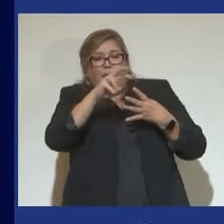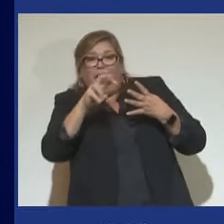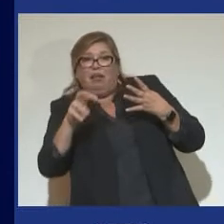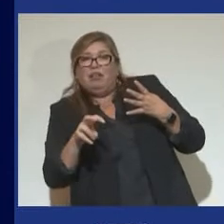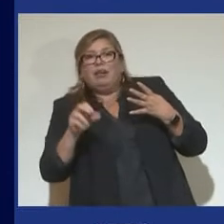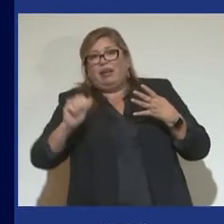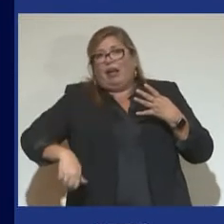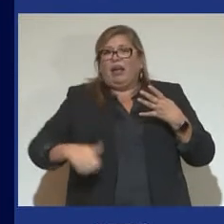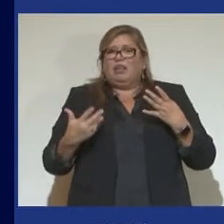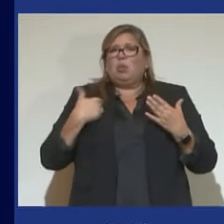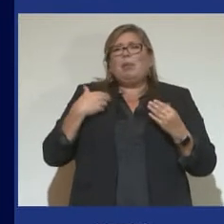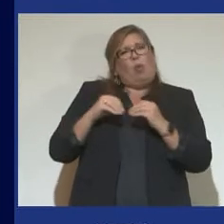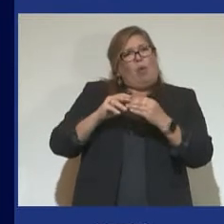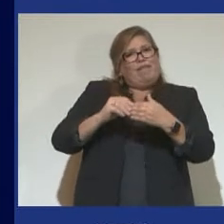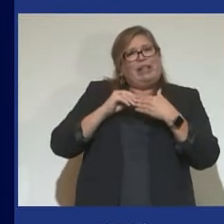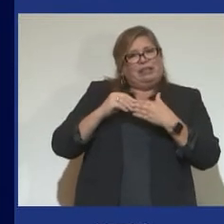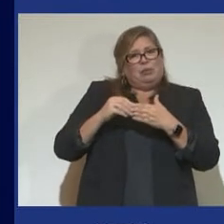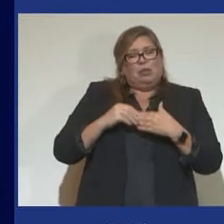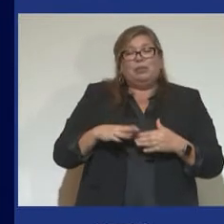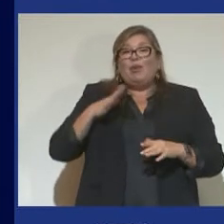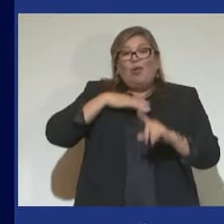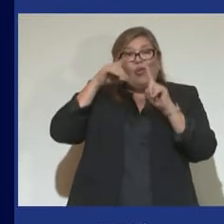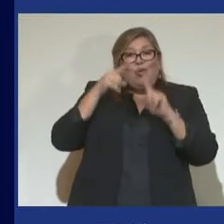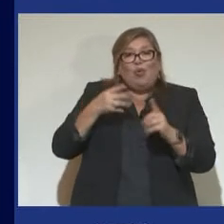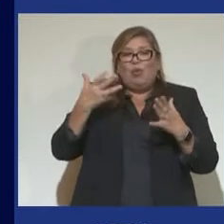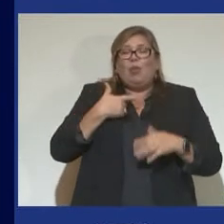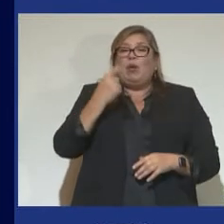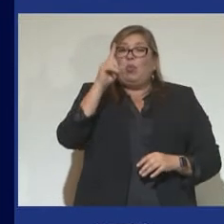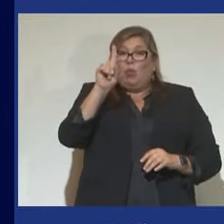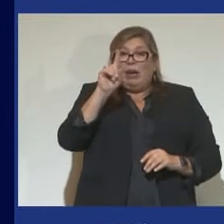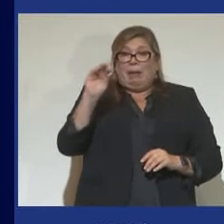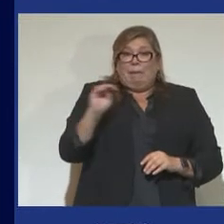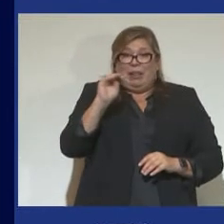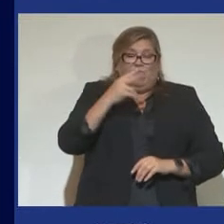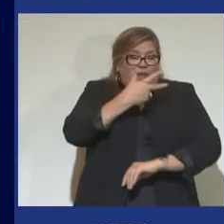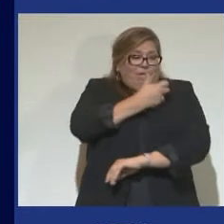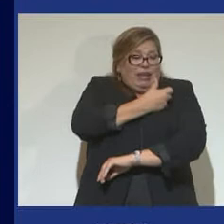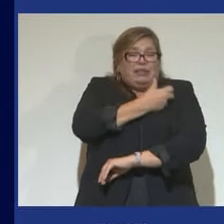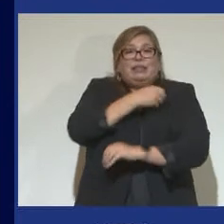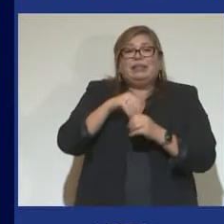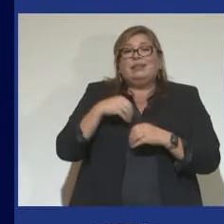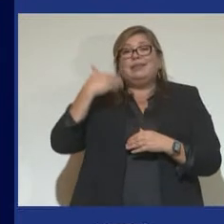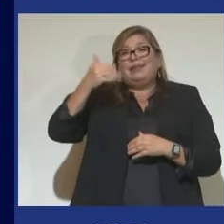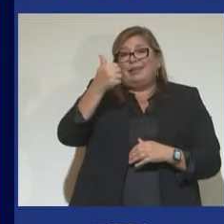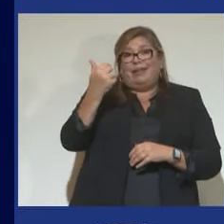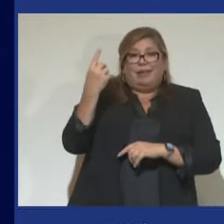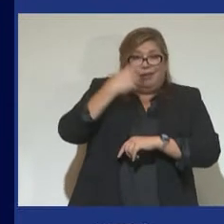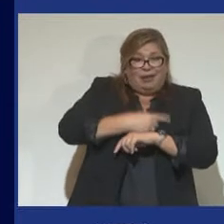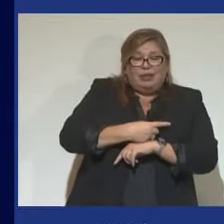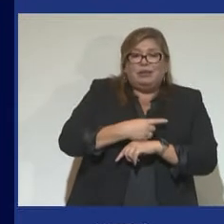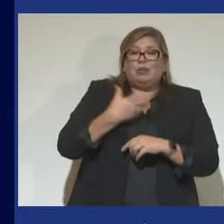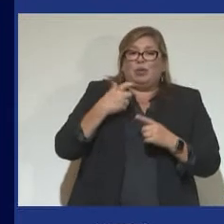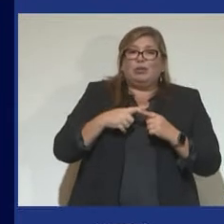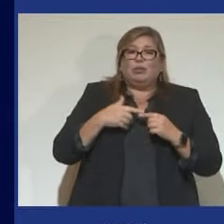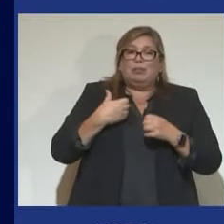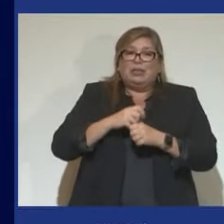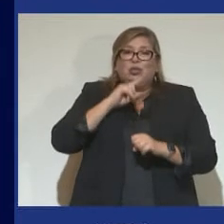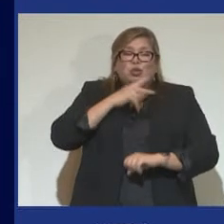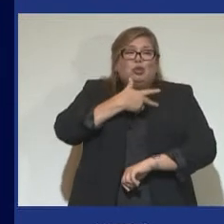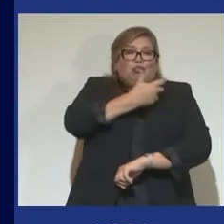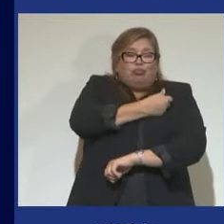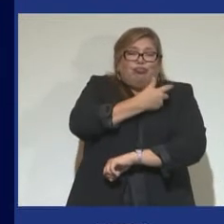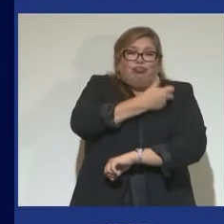estamos relajando un poco las reglas en los próximos días veremos cómo